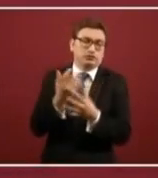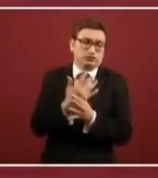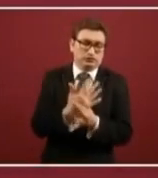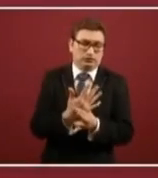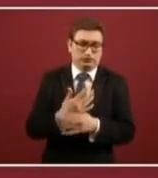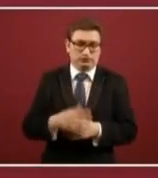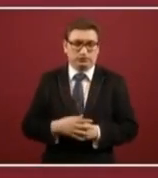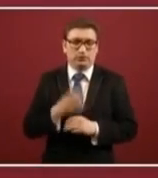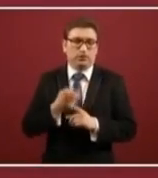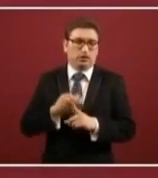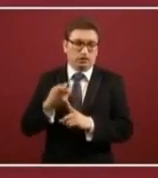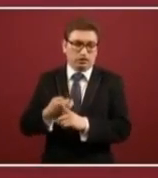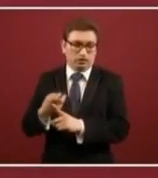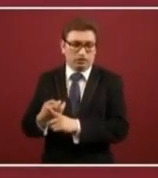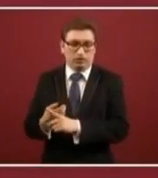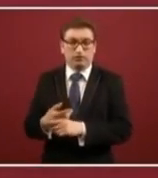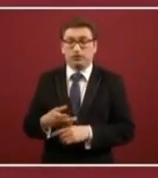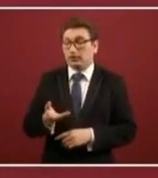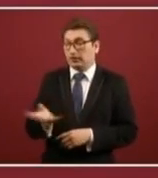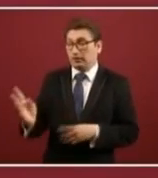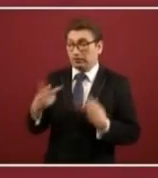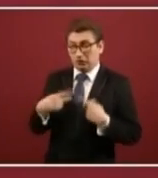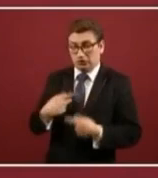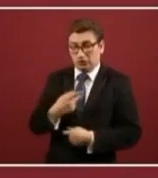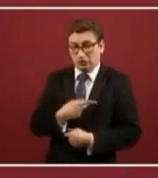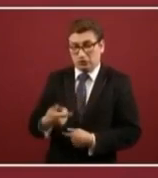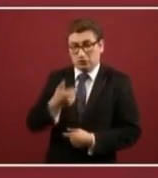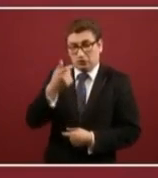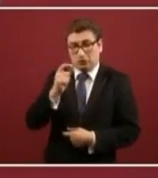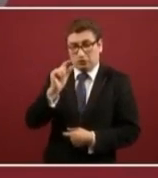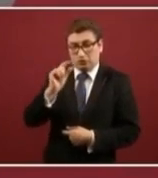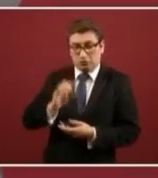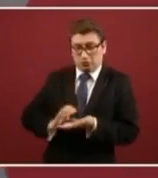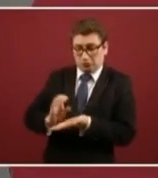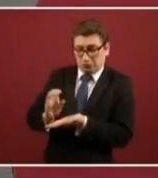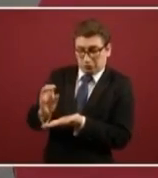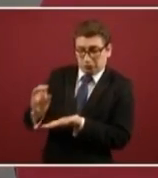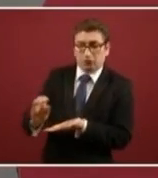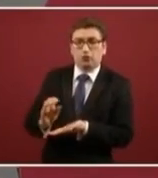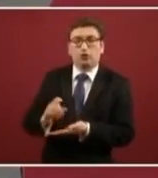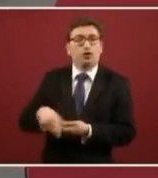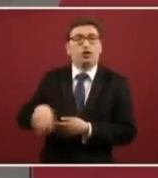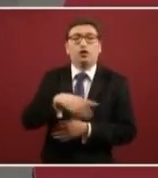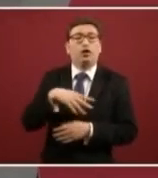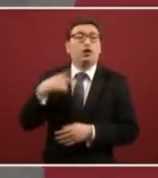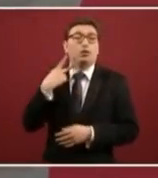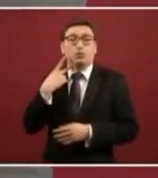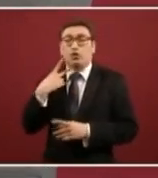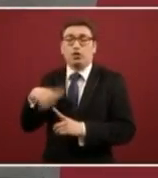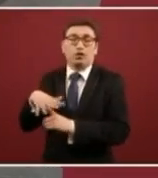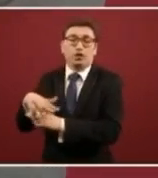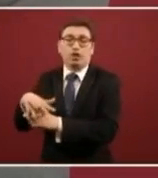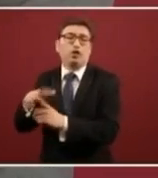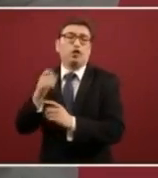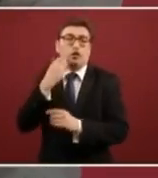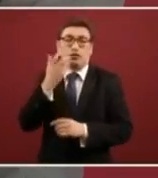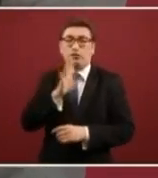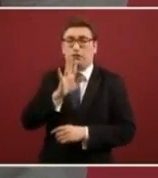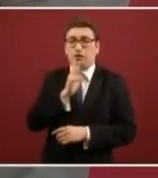Lo poco que se destinaba a los pobres se etiquetaba como populismo, paternalismo. Por